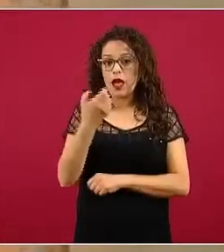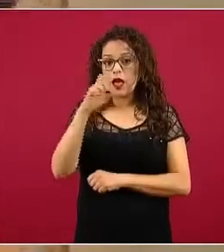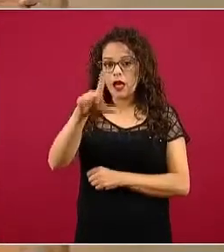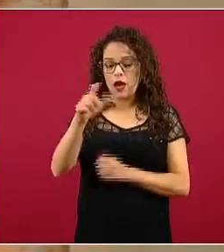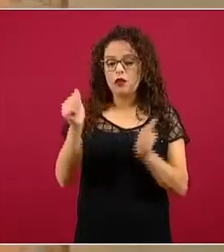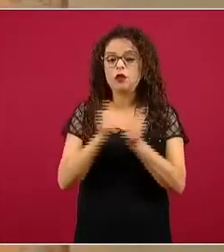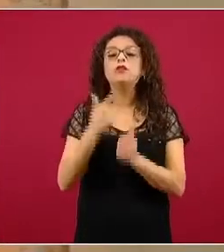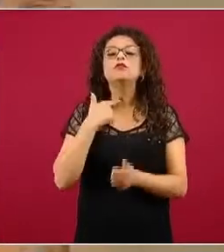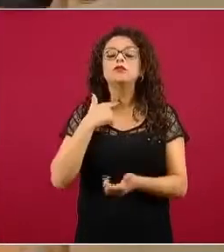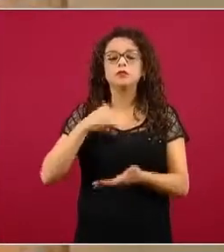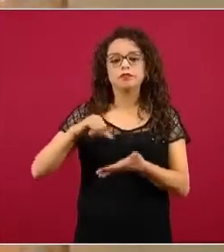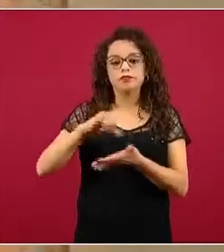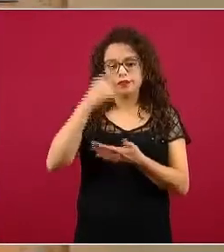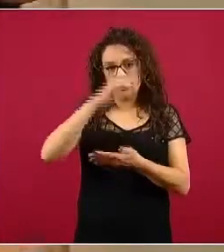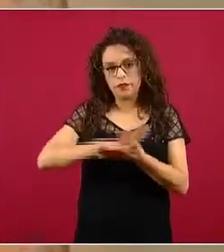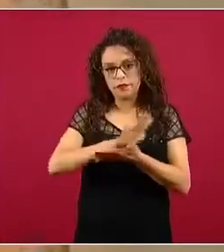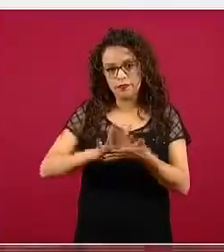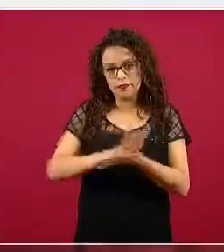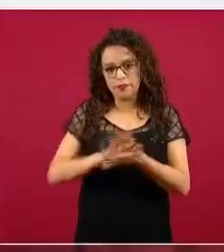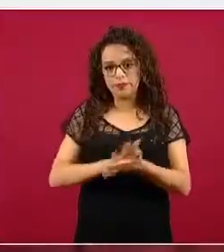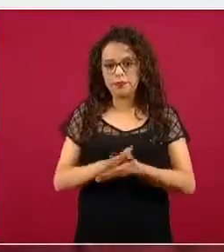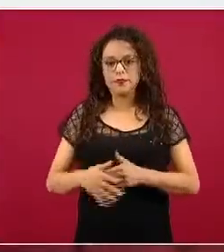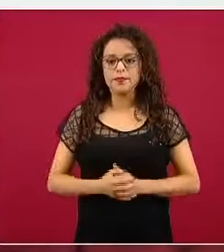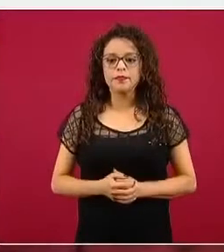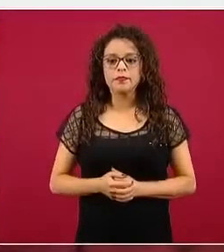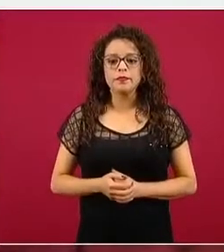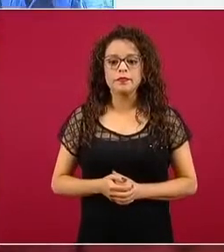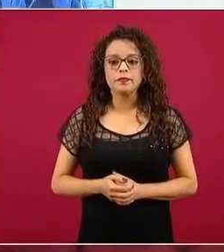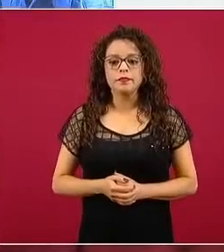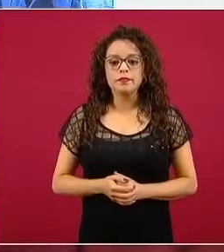sus actividades y la limpieza. La que sigue, por favor.